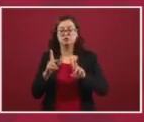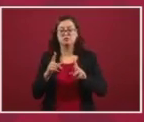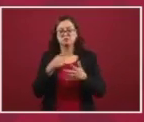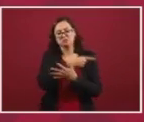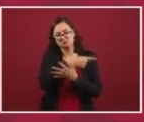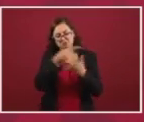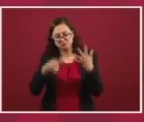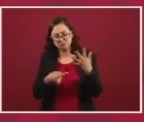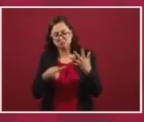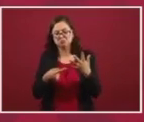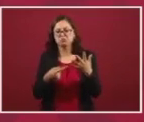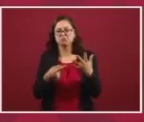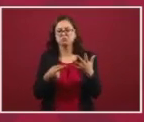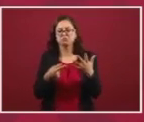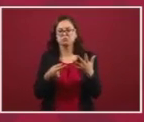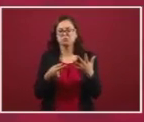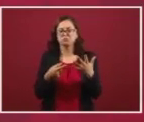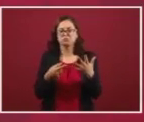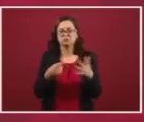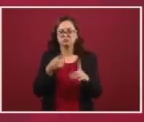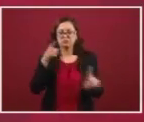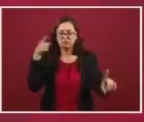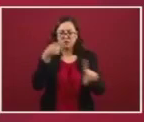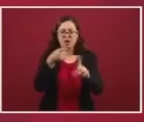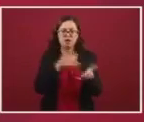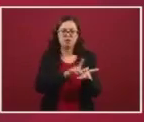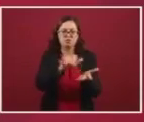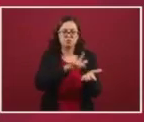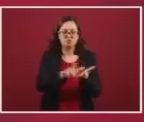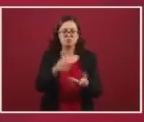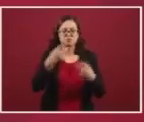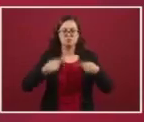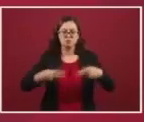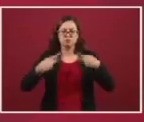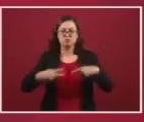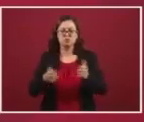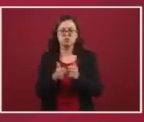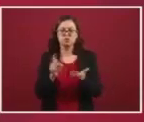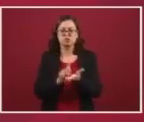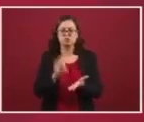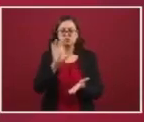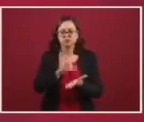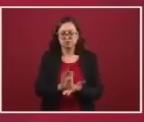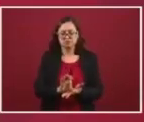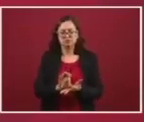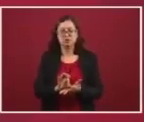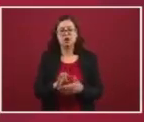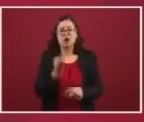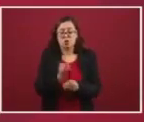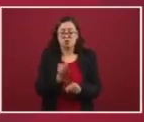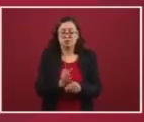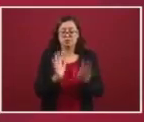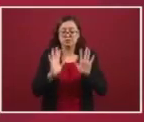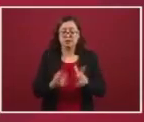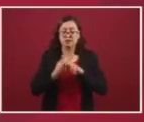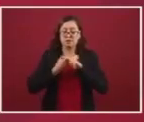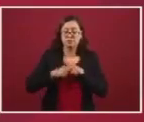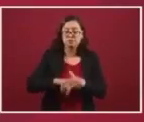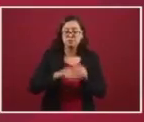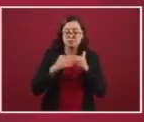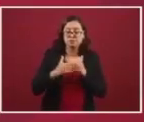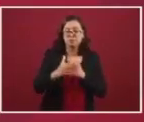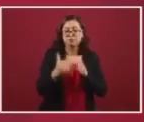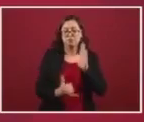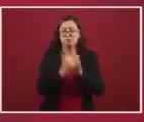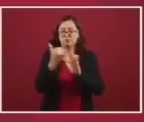hemos marcado, principalmente de apoyo a las personas con discapacidad, estamos ahorita ya en el inicio de la